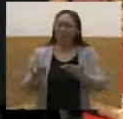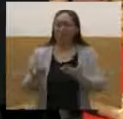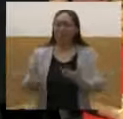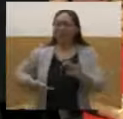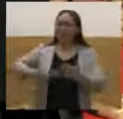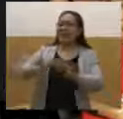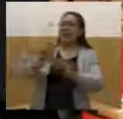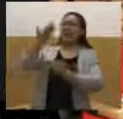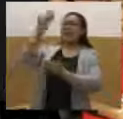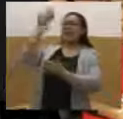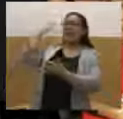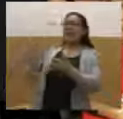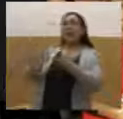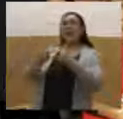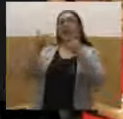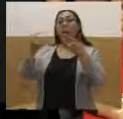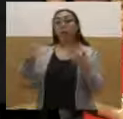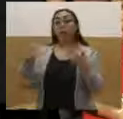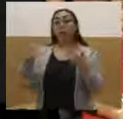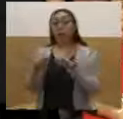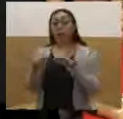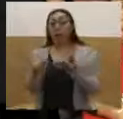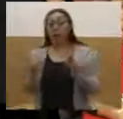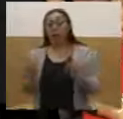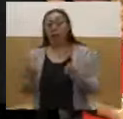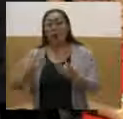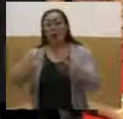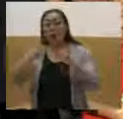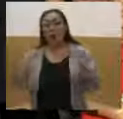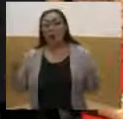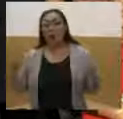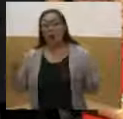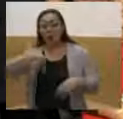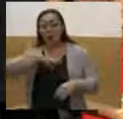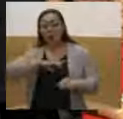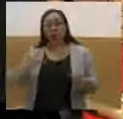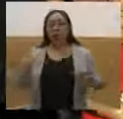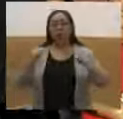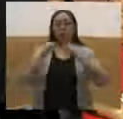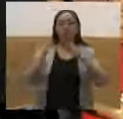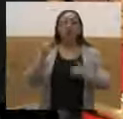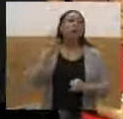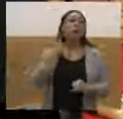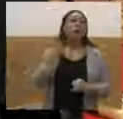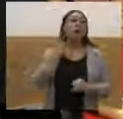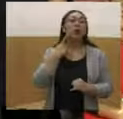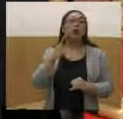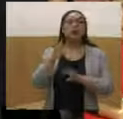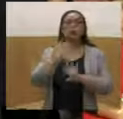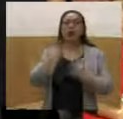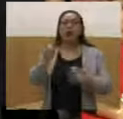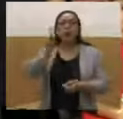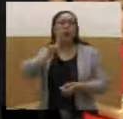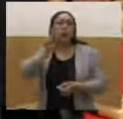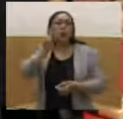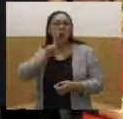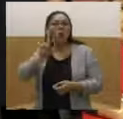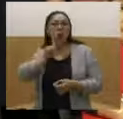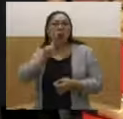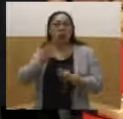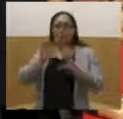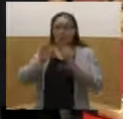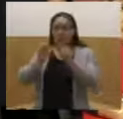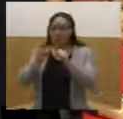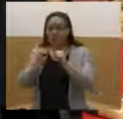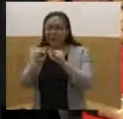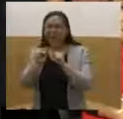historia y de nuestro desarrollo como instituto político. Desde que las mujeres conquistaron sus derechos políticos, el PRI